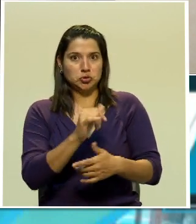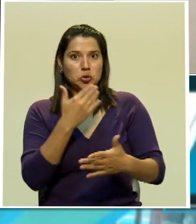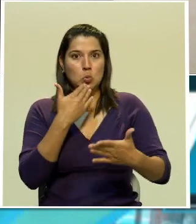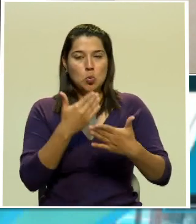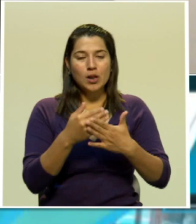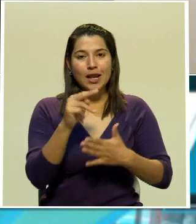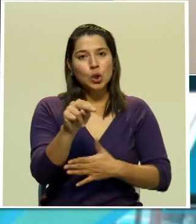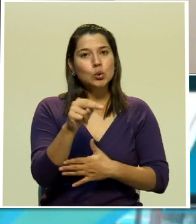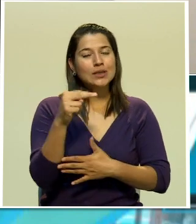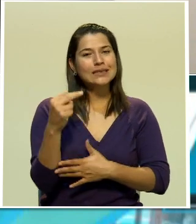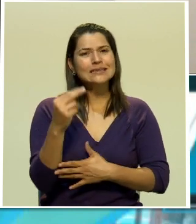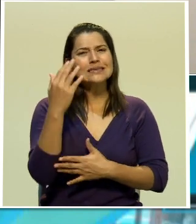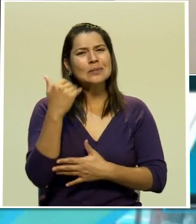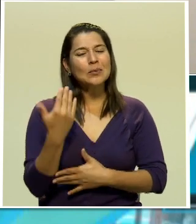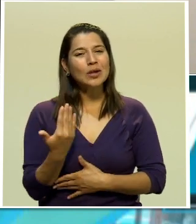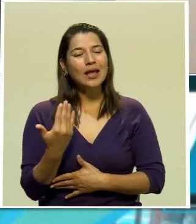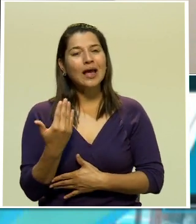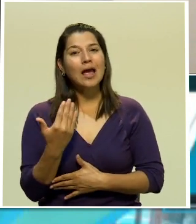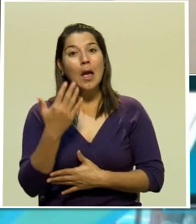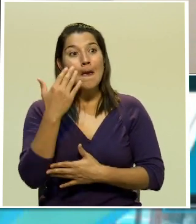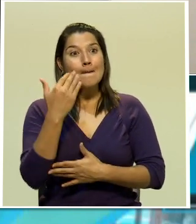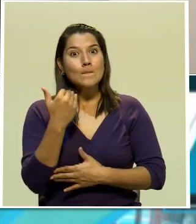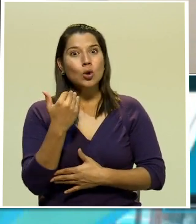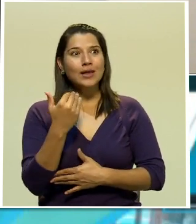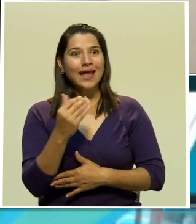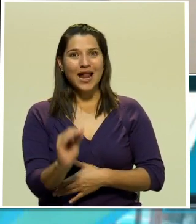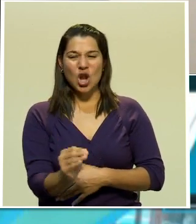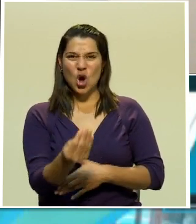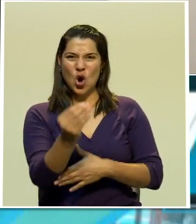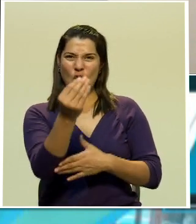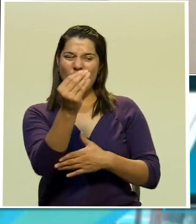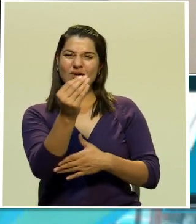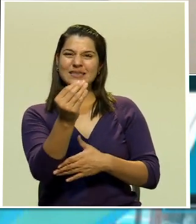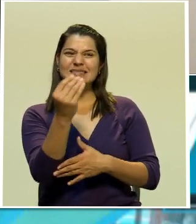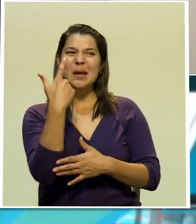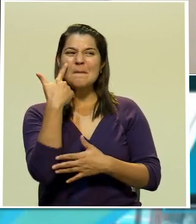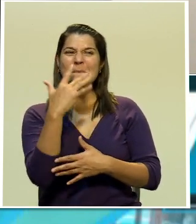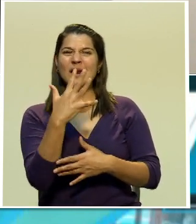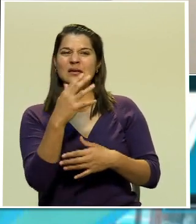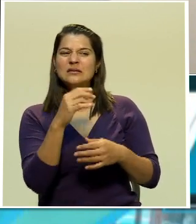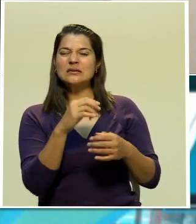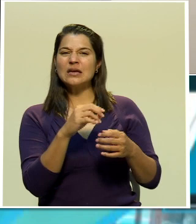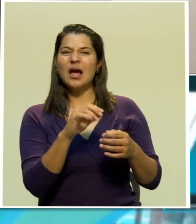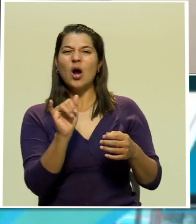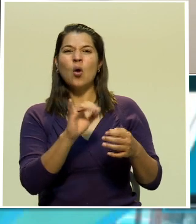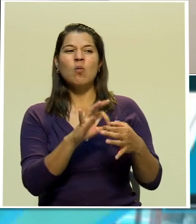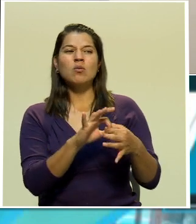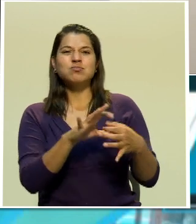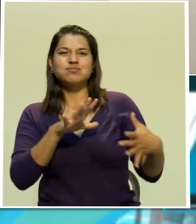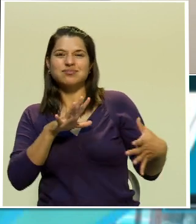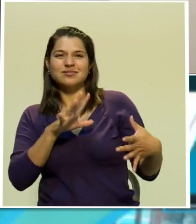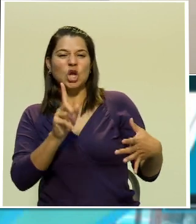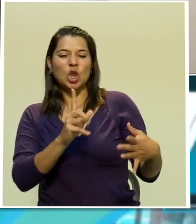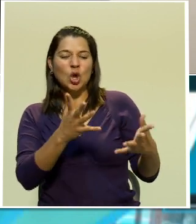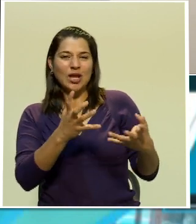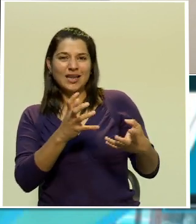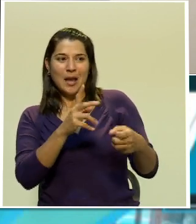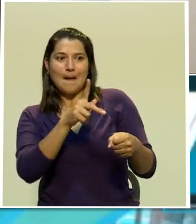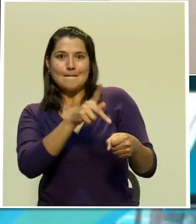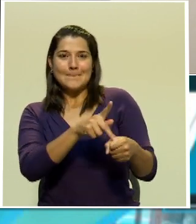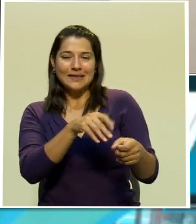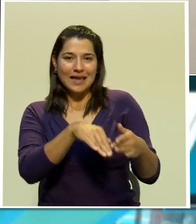buena noticia, porque los millennials se veían quitados de entrarle a la política, de